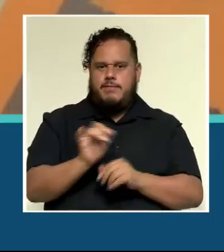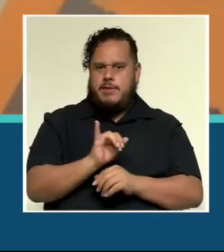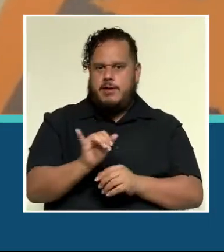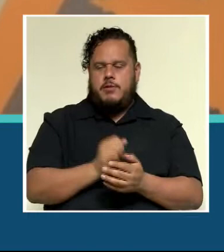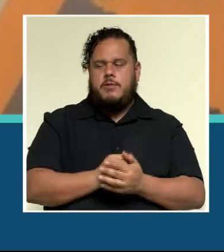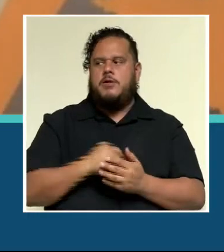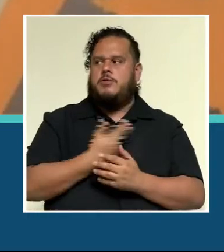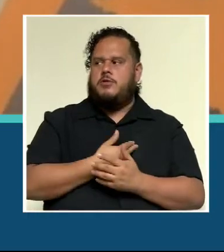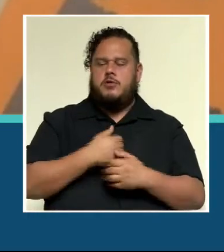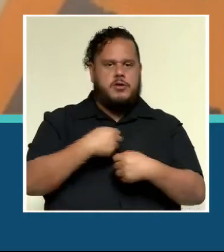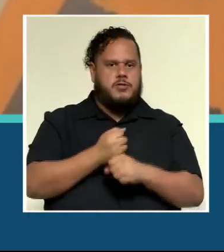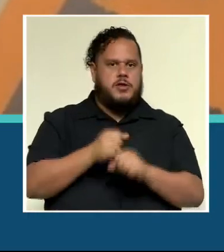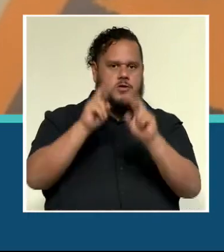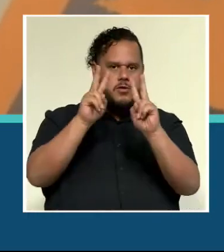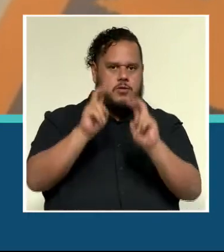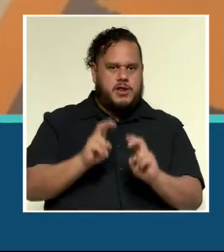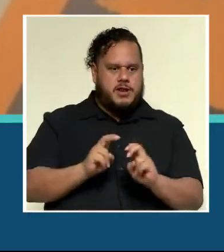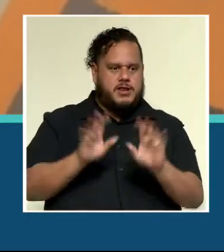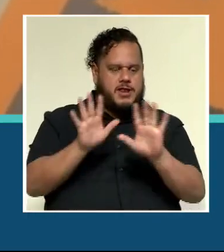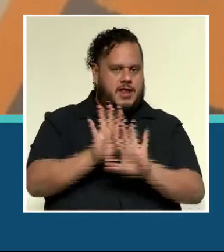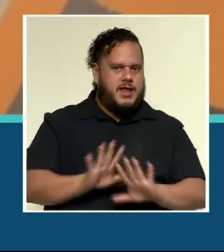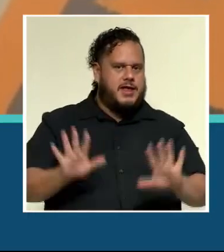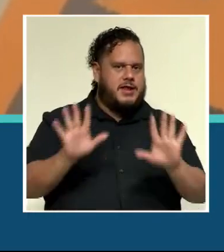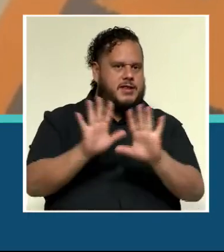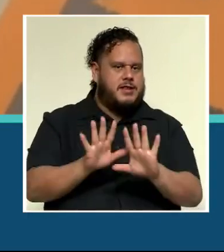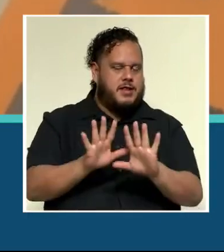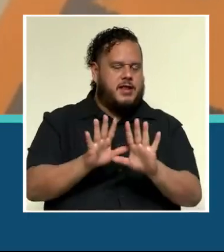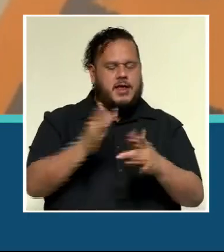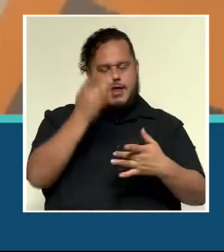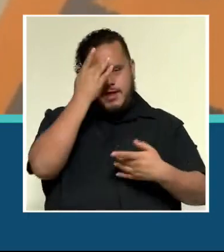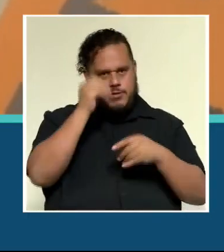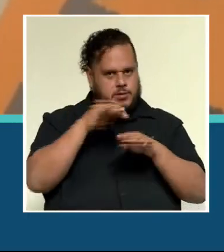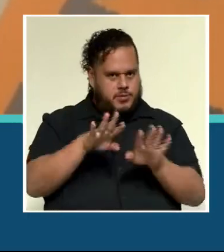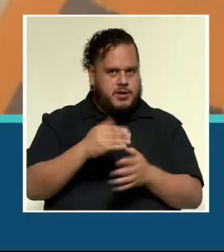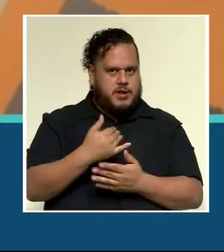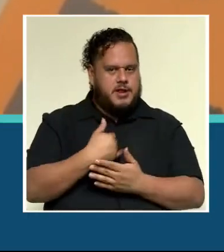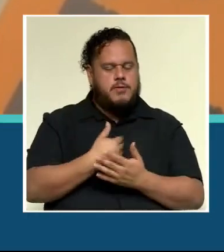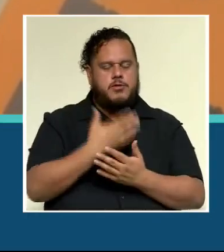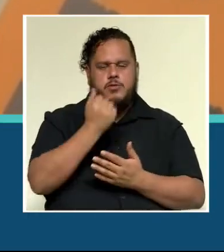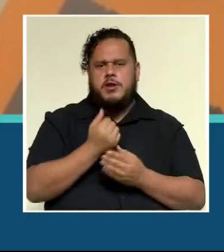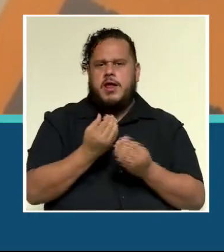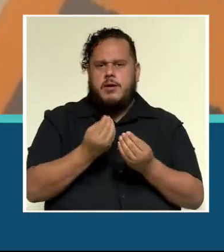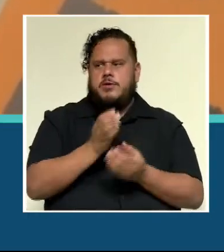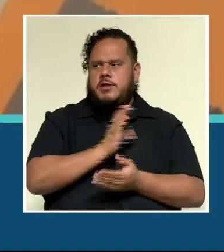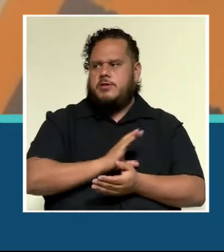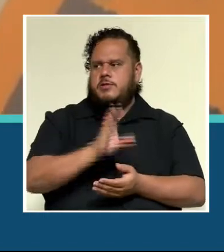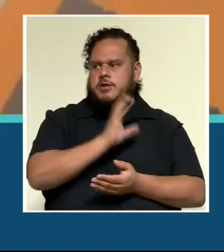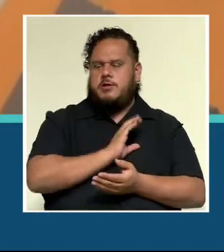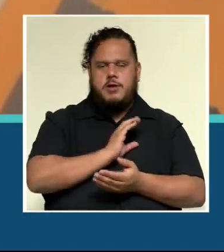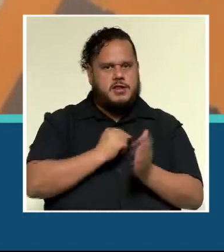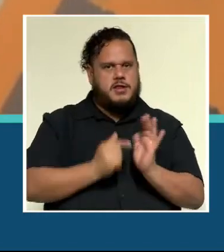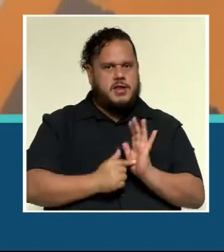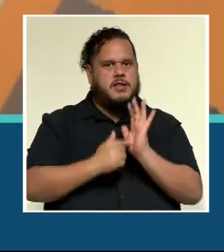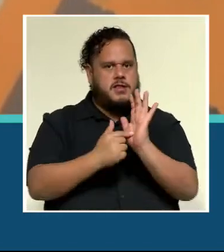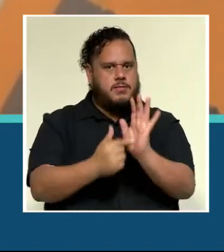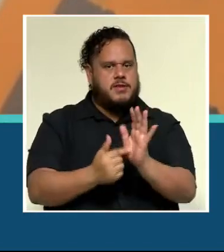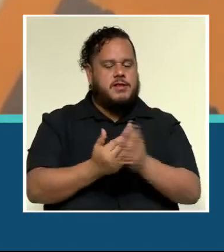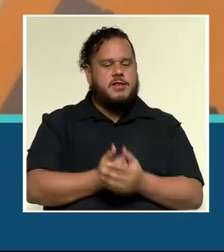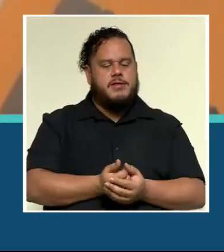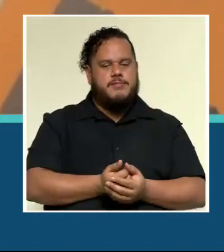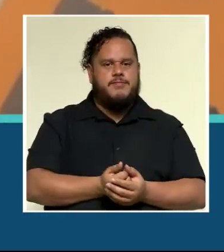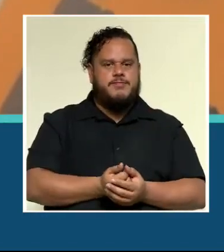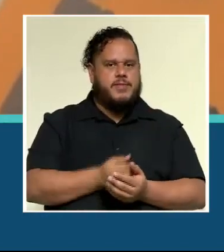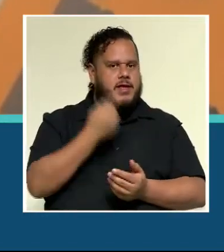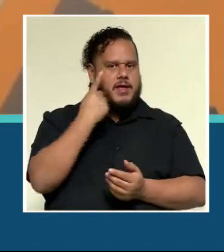hemos hecho el análisis en el escenario epidemiológico en el que estamos, de que hay una serie de condiciones que se presentan